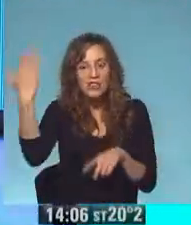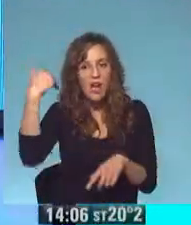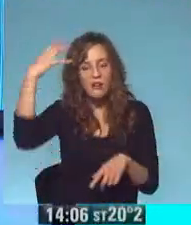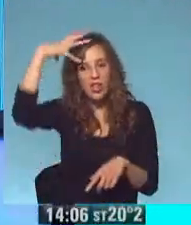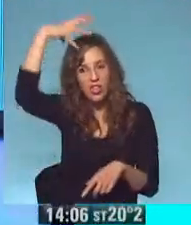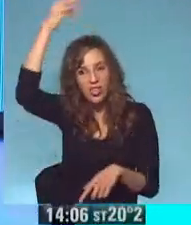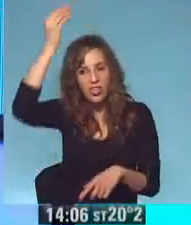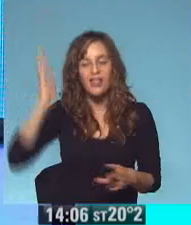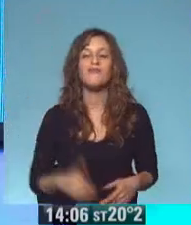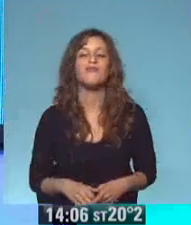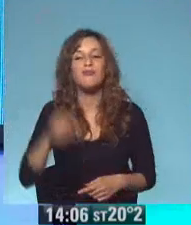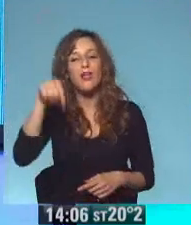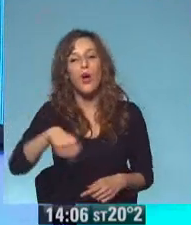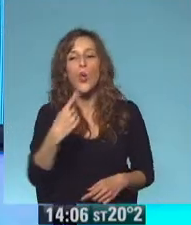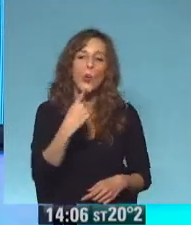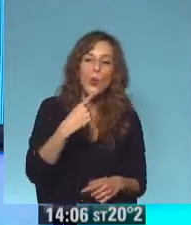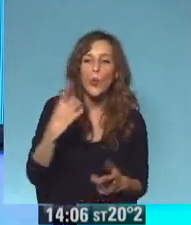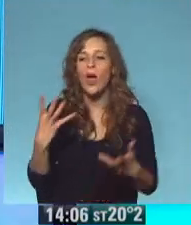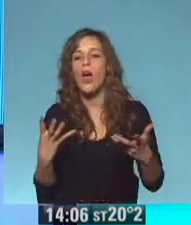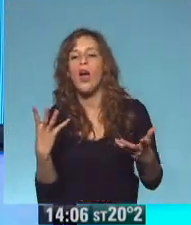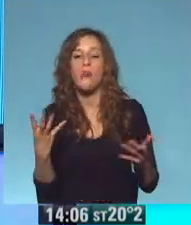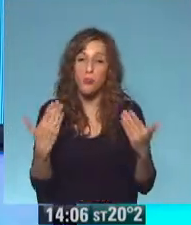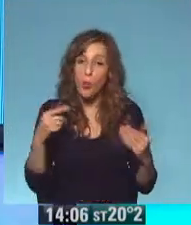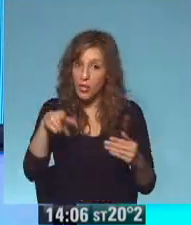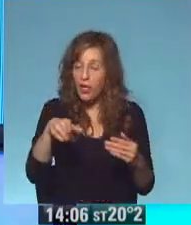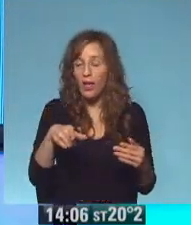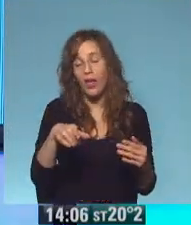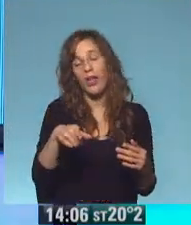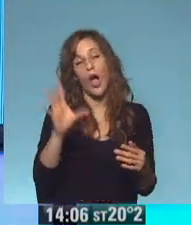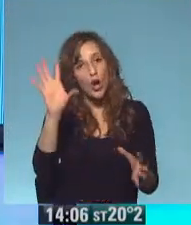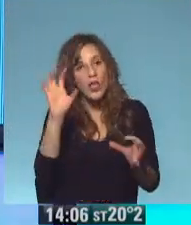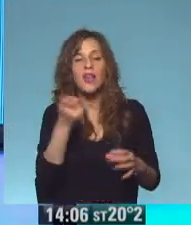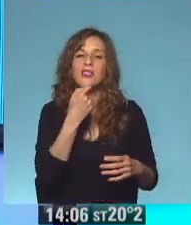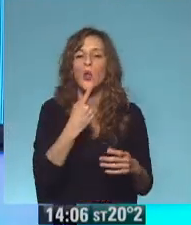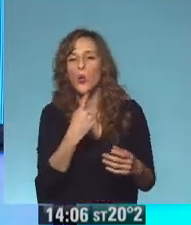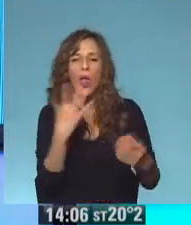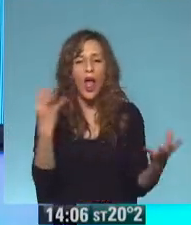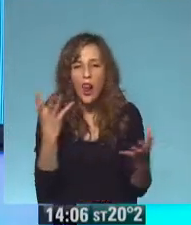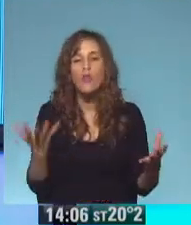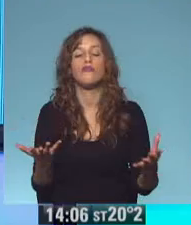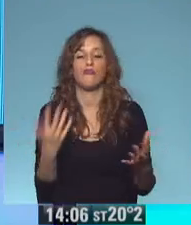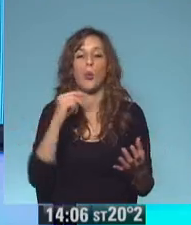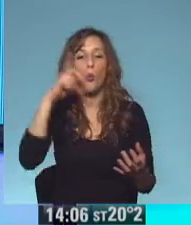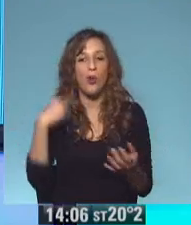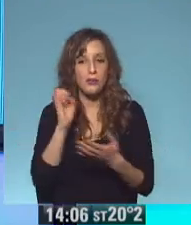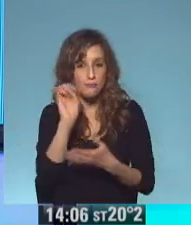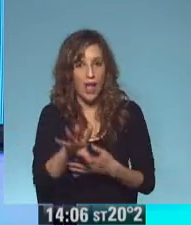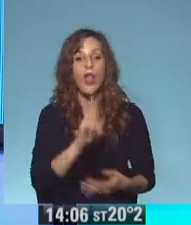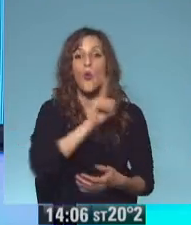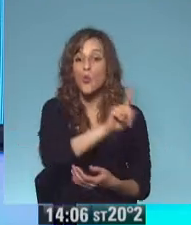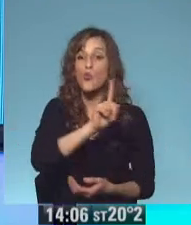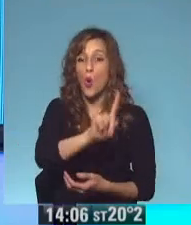sí, dudas o consultas. Vamos a repetir el WhatsApp. Papá, mamá, los adultos que estén en casa, tomen nota.